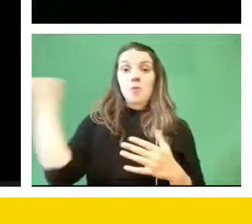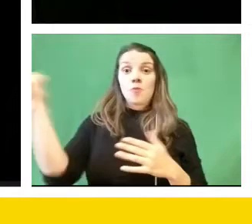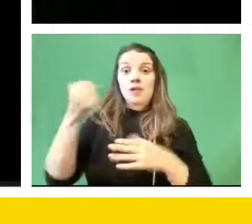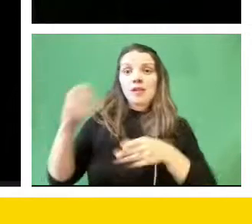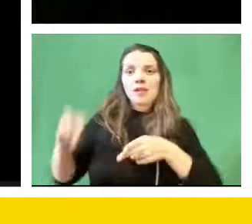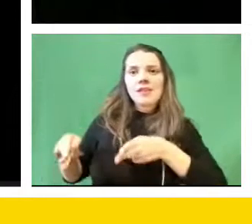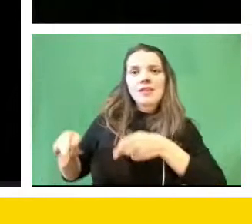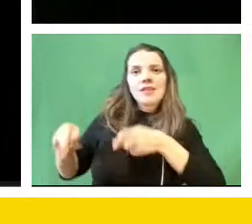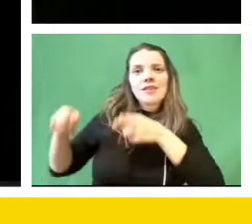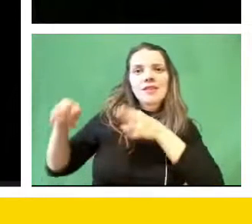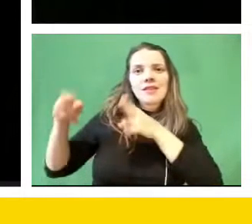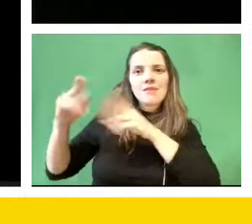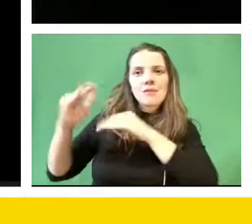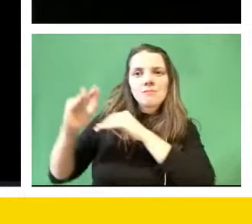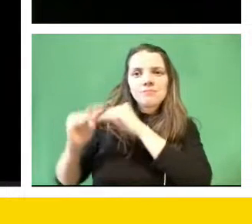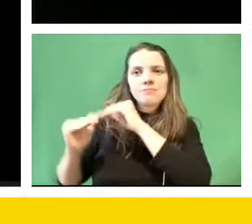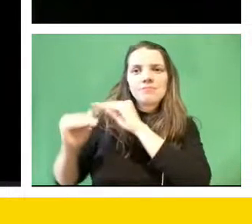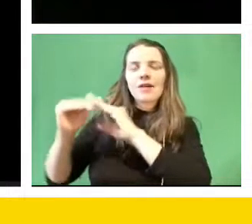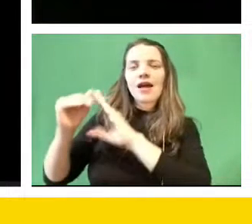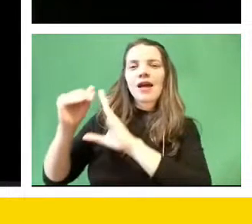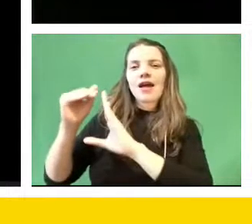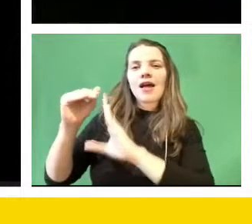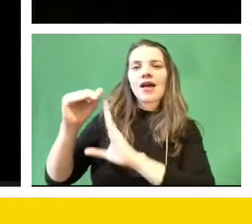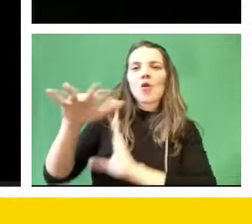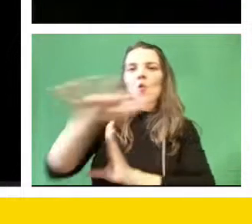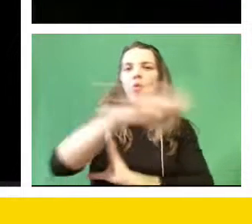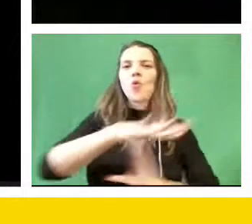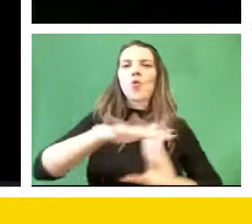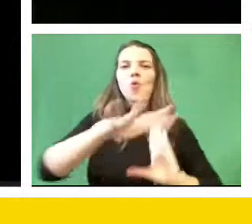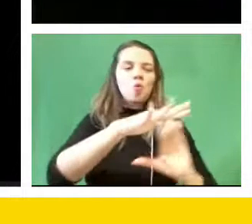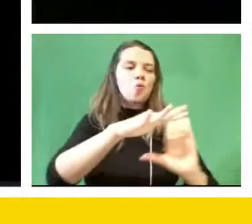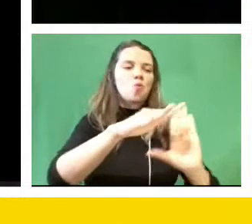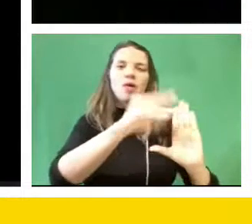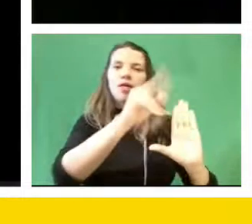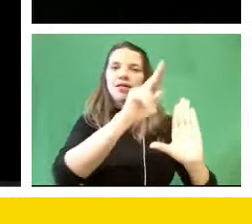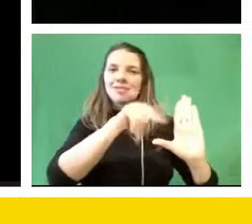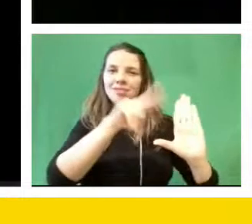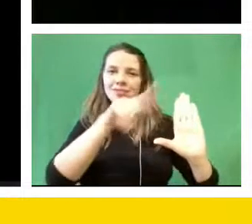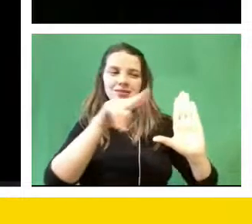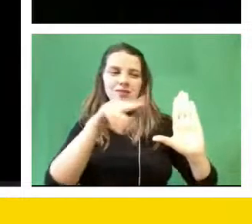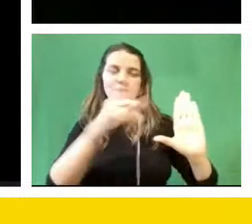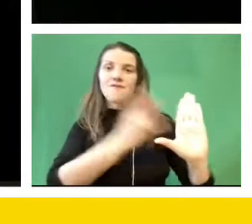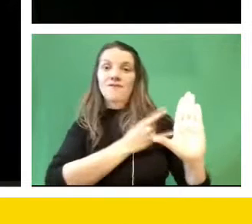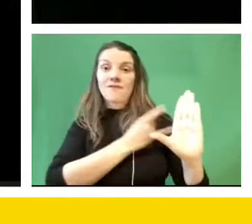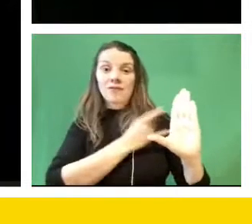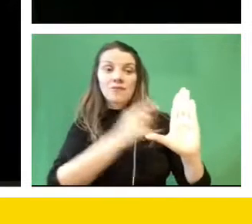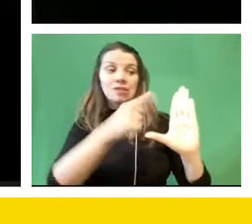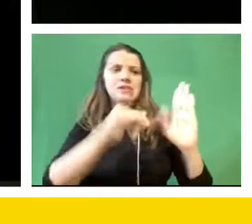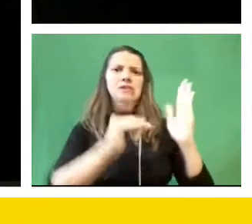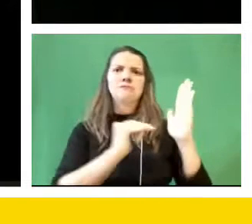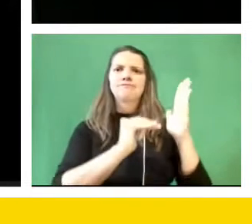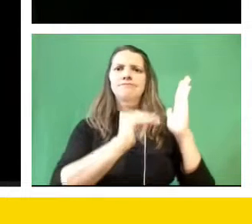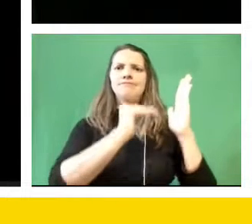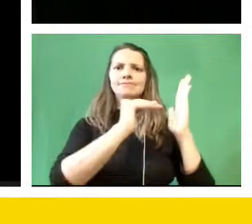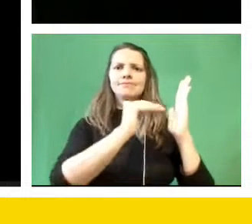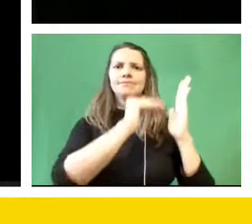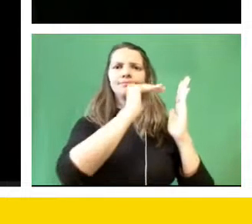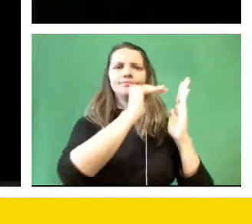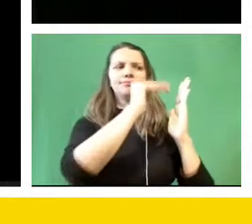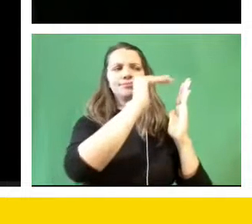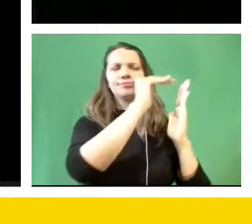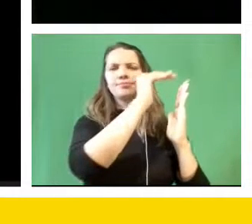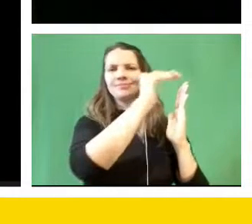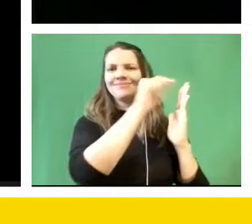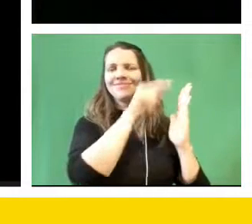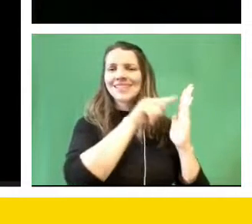la Facultad de Artes, que era un edificio que se maneja en bastantes niveles, que fue un edificio que fue concebido inicialmente